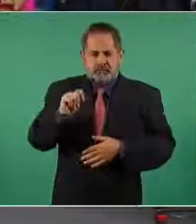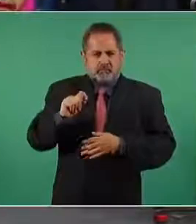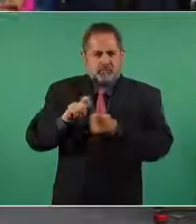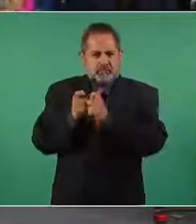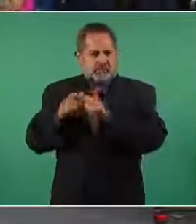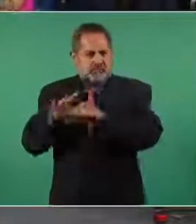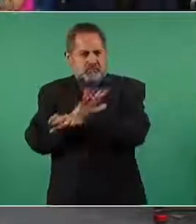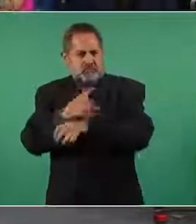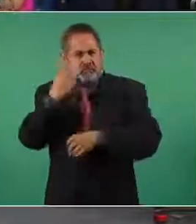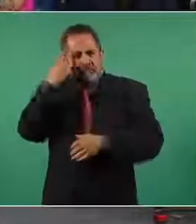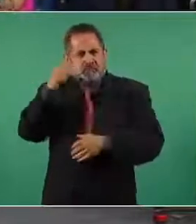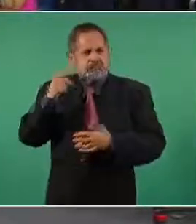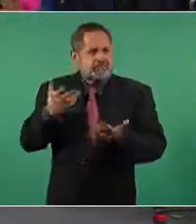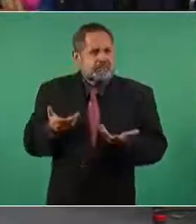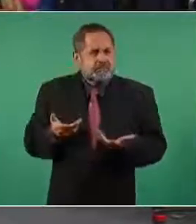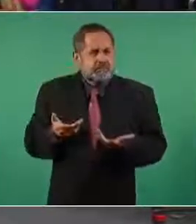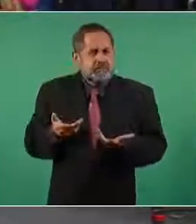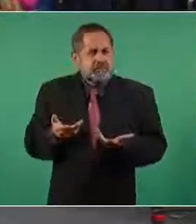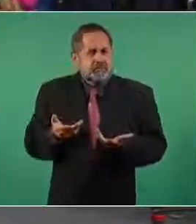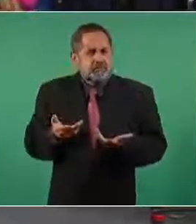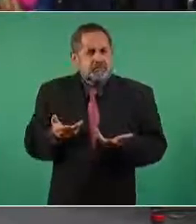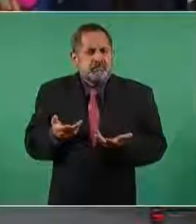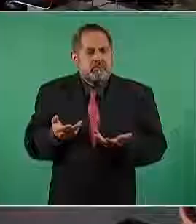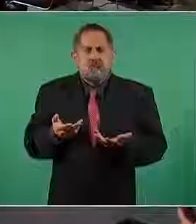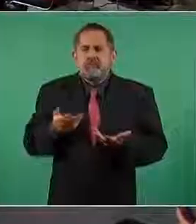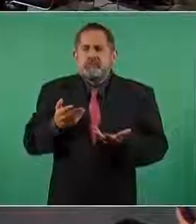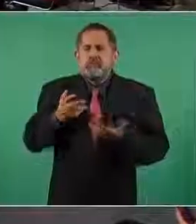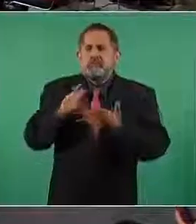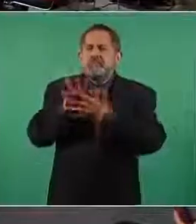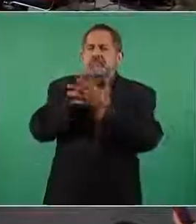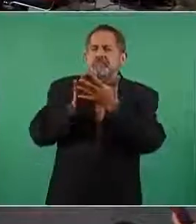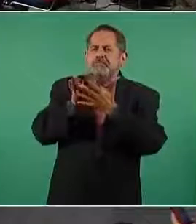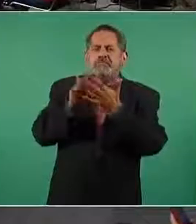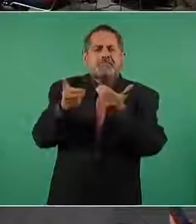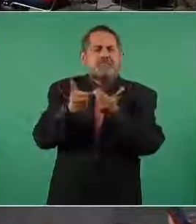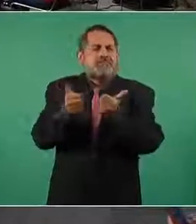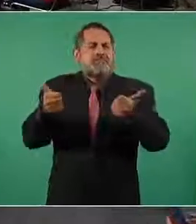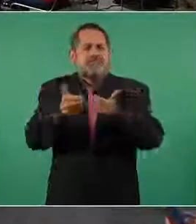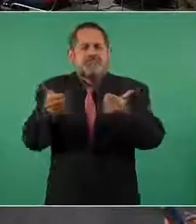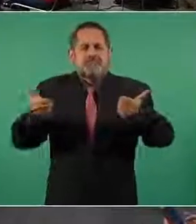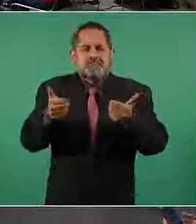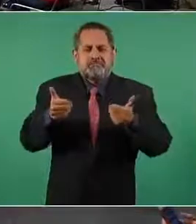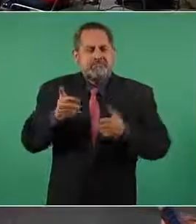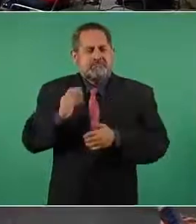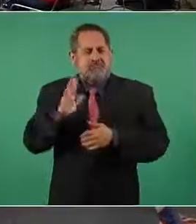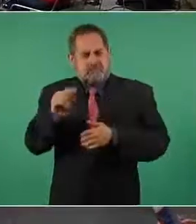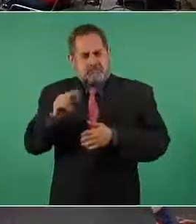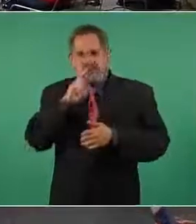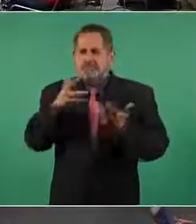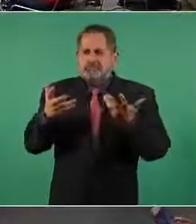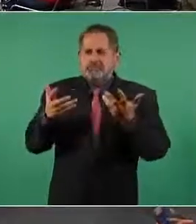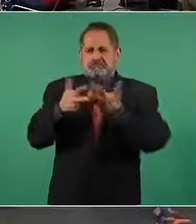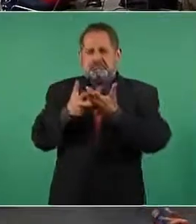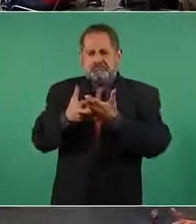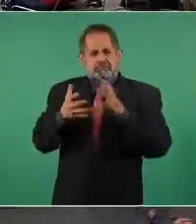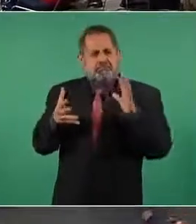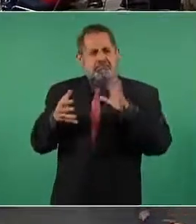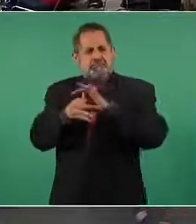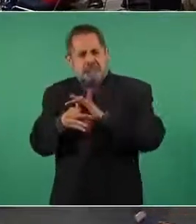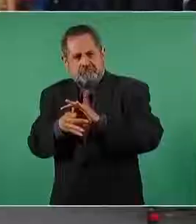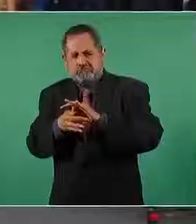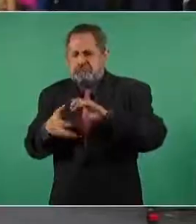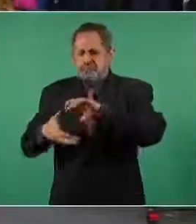transformación, para que ya no esté la sociedad dividida y comience de verdad a haber una unión, una yuxtaposición y una